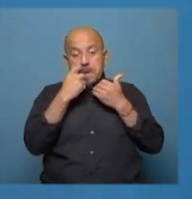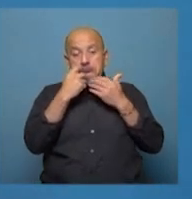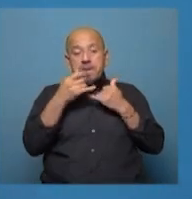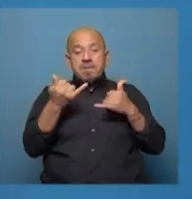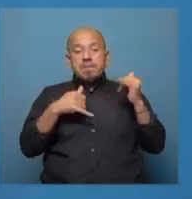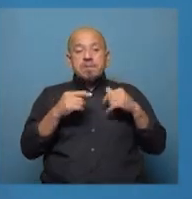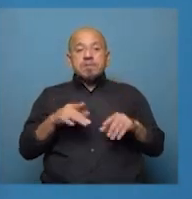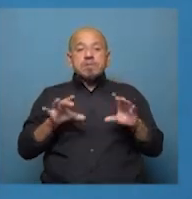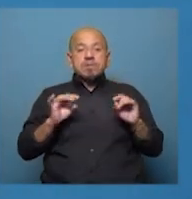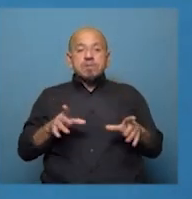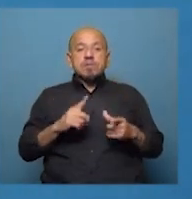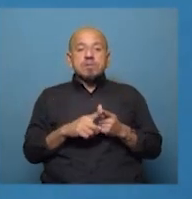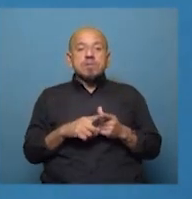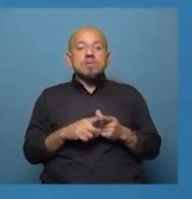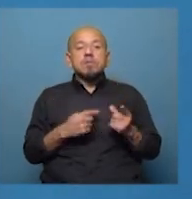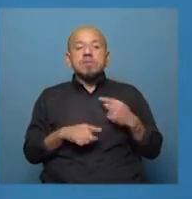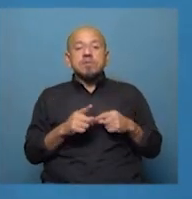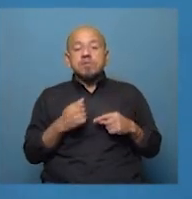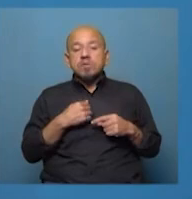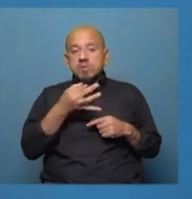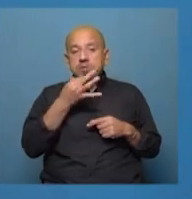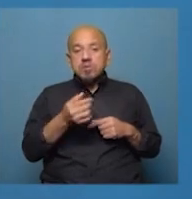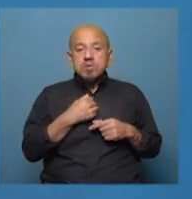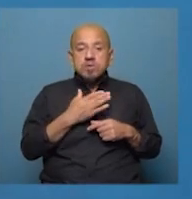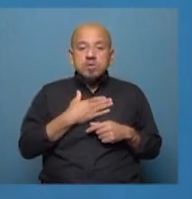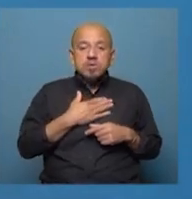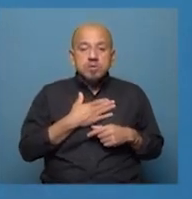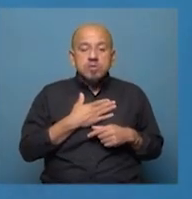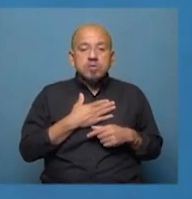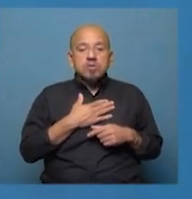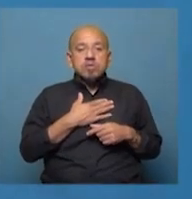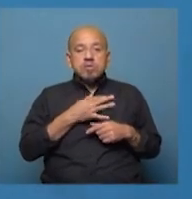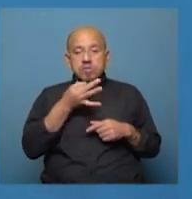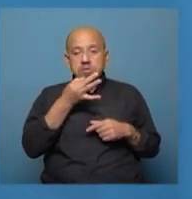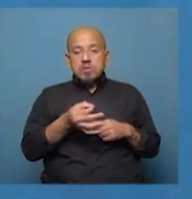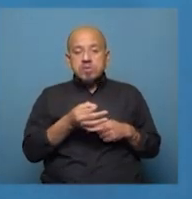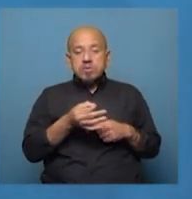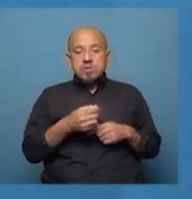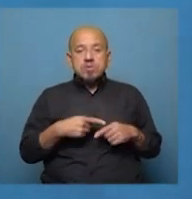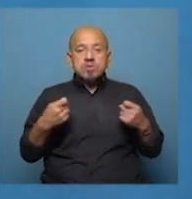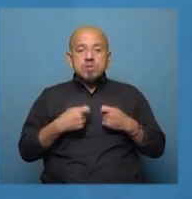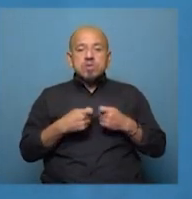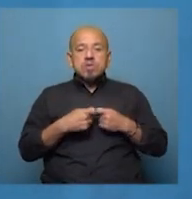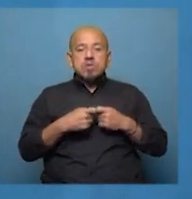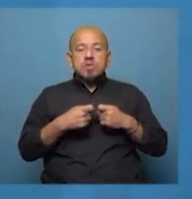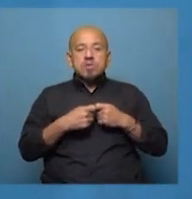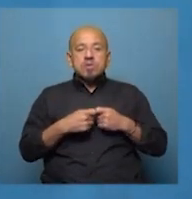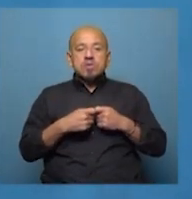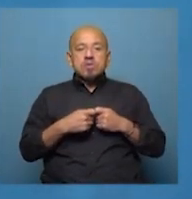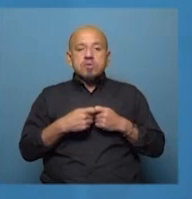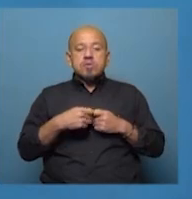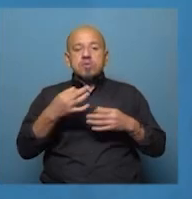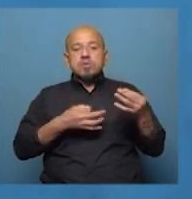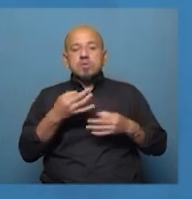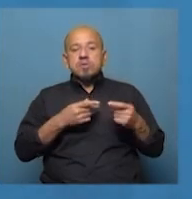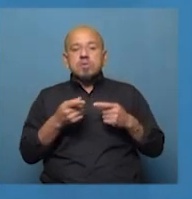solamente para el área metropolitana pero no lo digo yo Lucía legisladora del frente lo está diciendo la asociación de químicos farmacéuticos sacó una